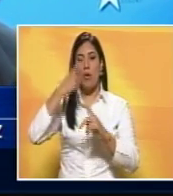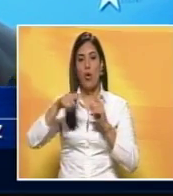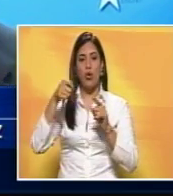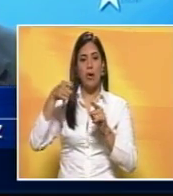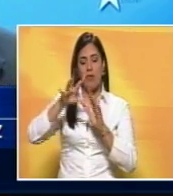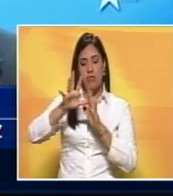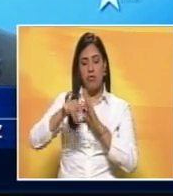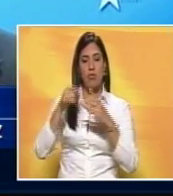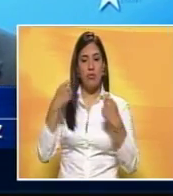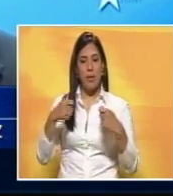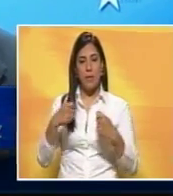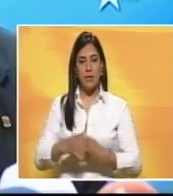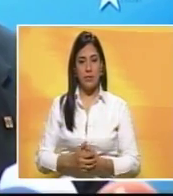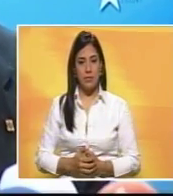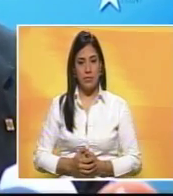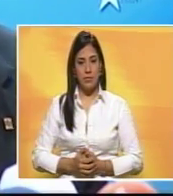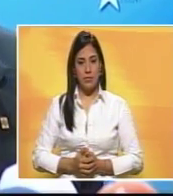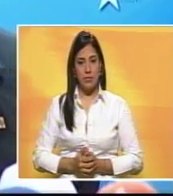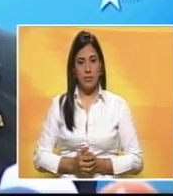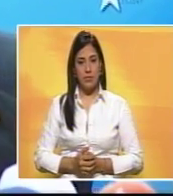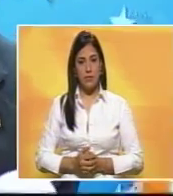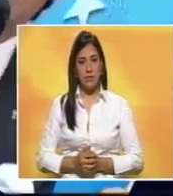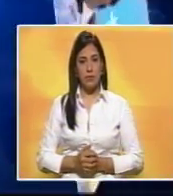y malversación de fondos públicos.